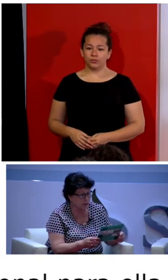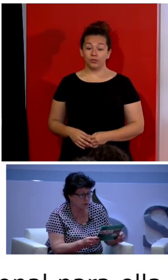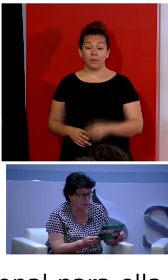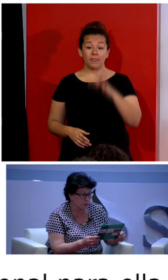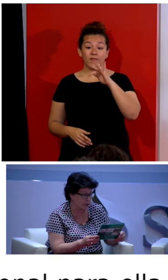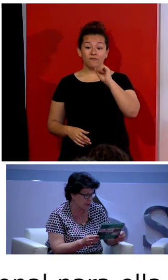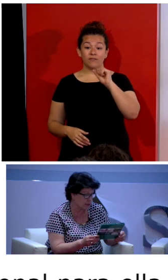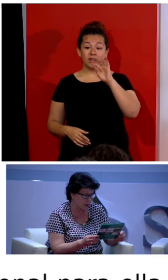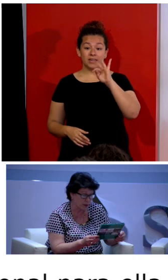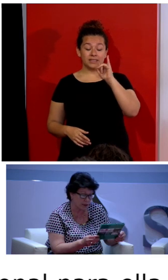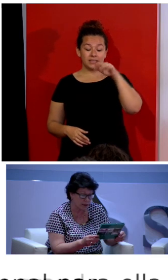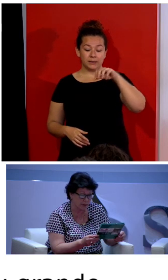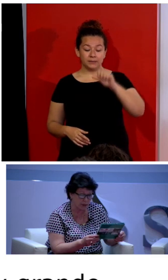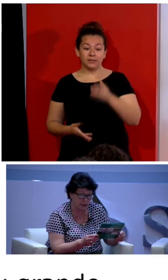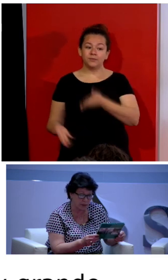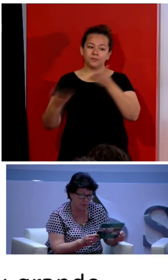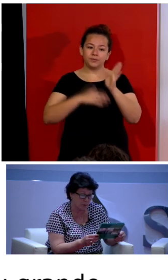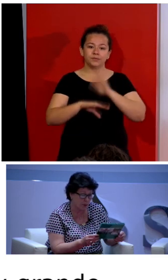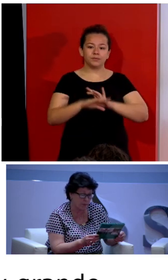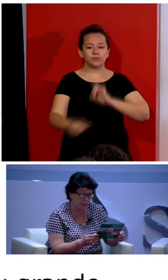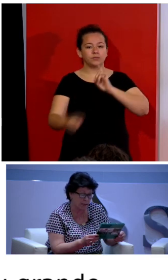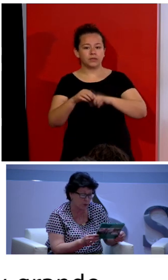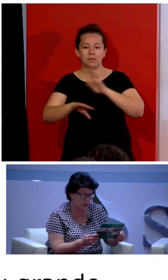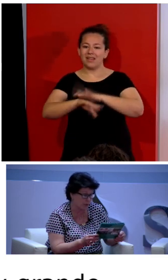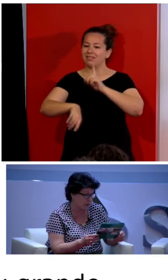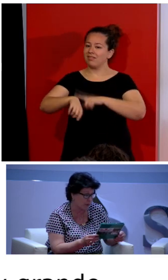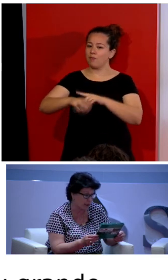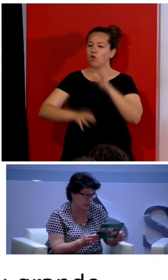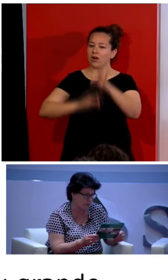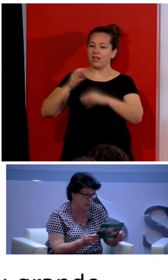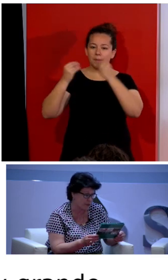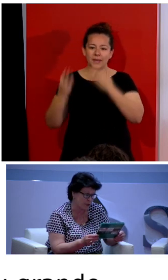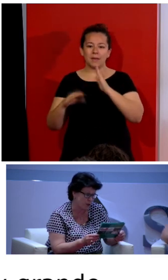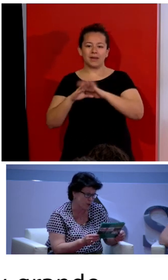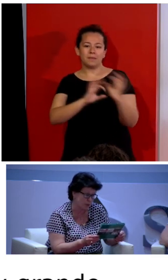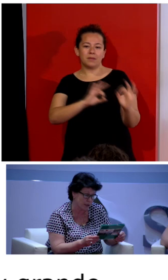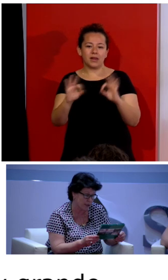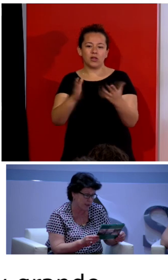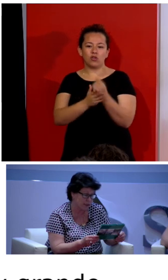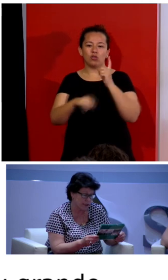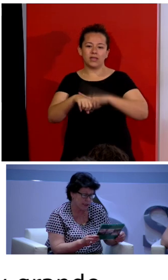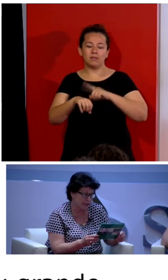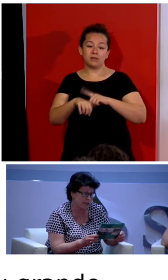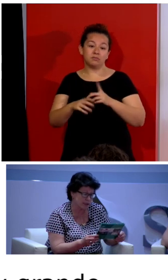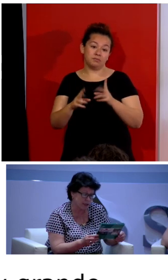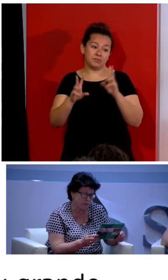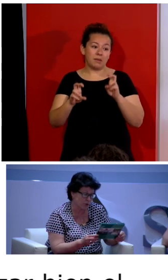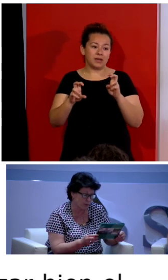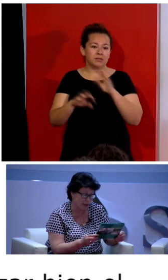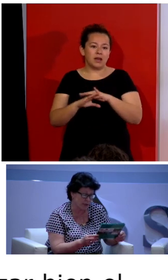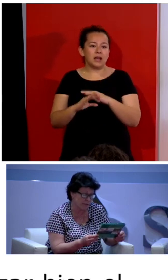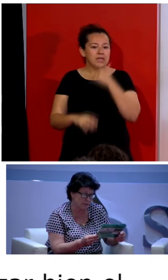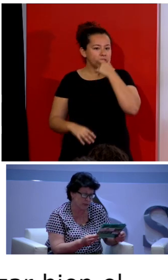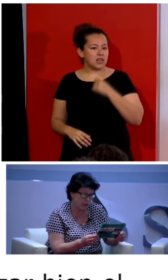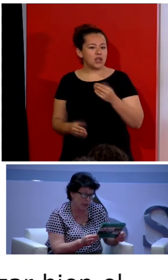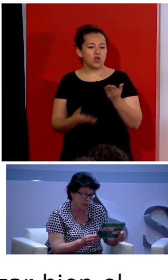Fátima le ayudó a apuntarse, a organizar bien el tiempo, a preparar los temas para que le fuese sencillo estudiar y se sintiera